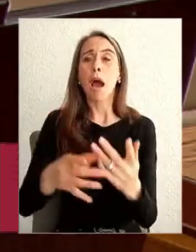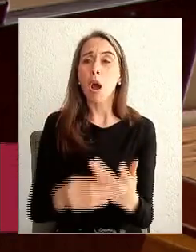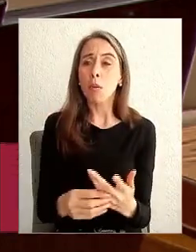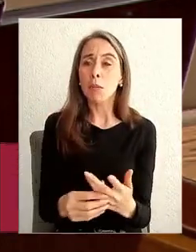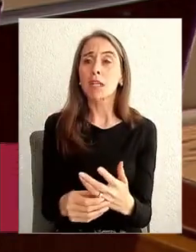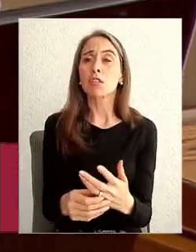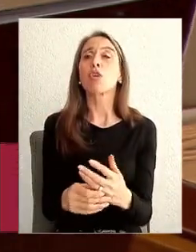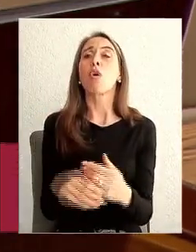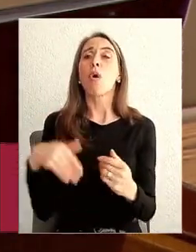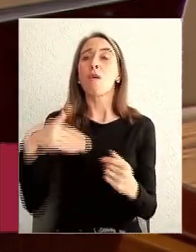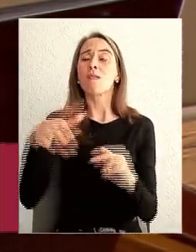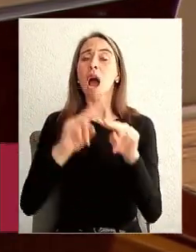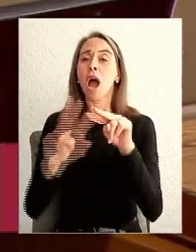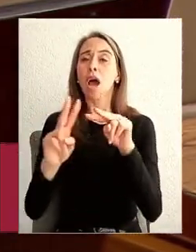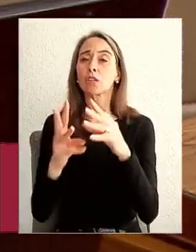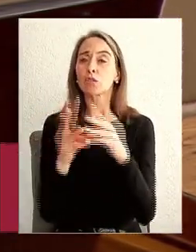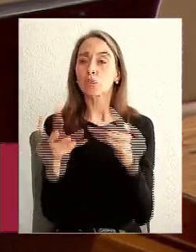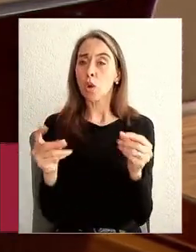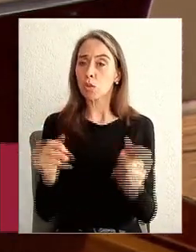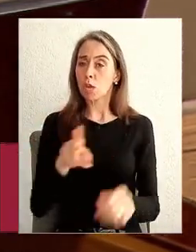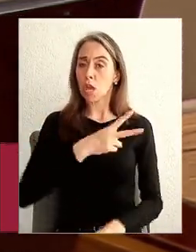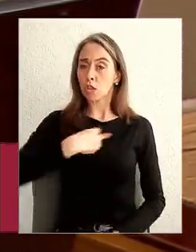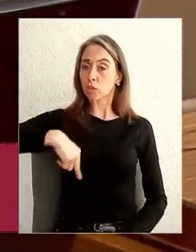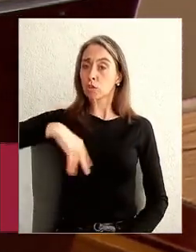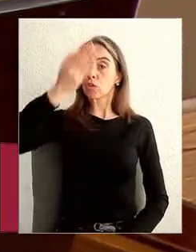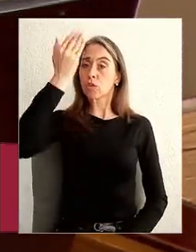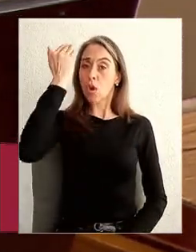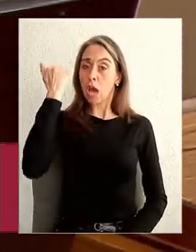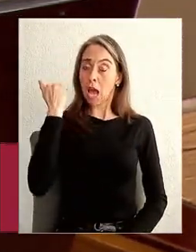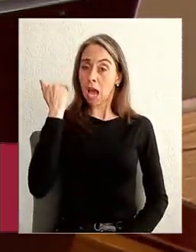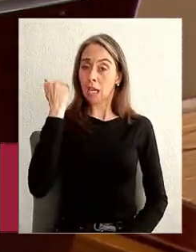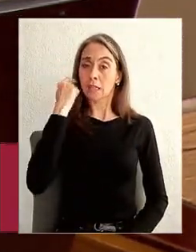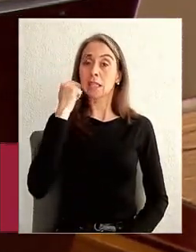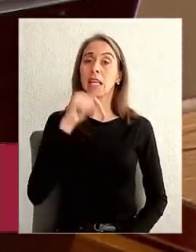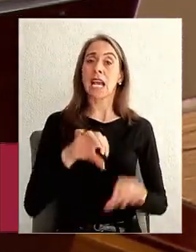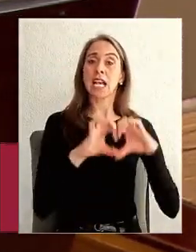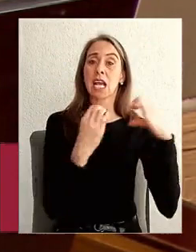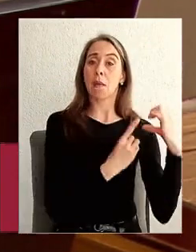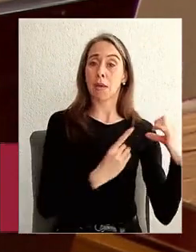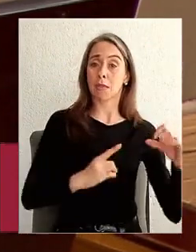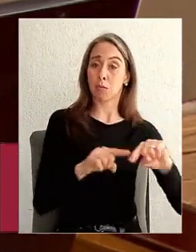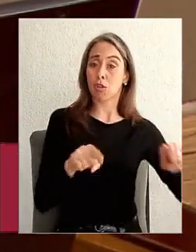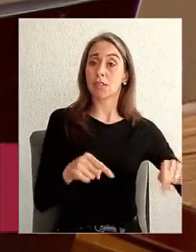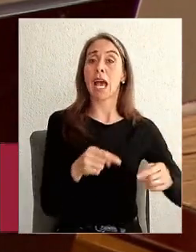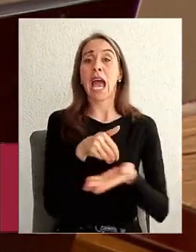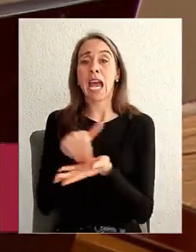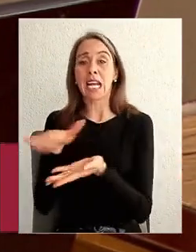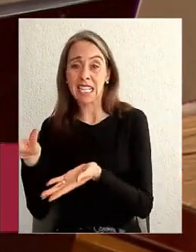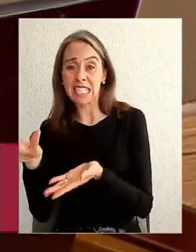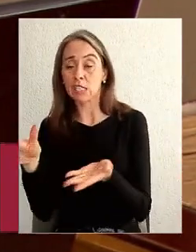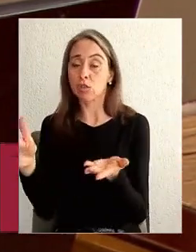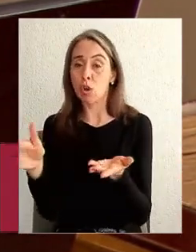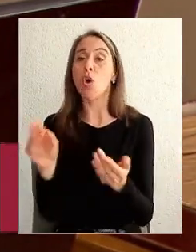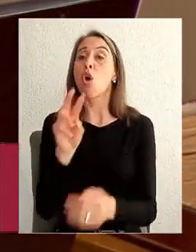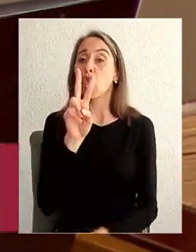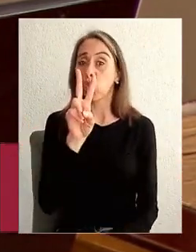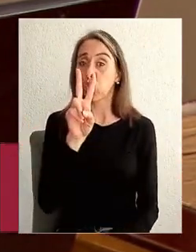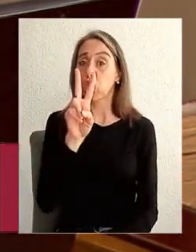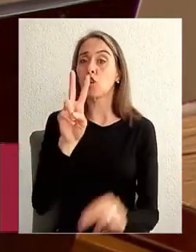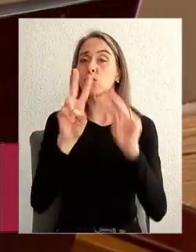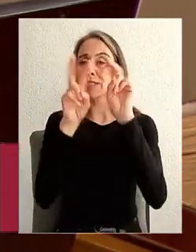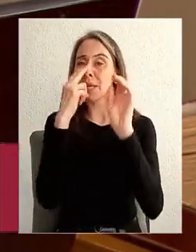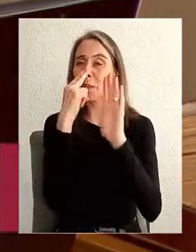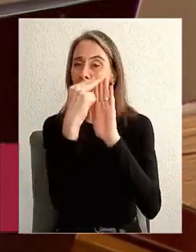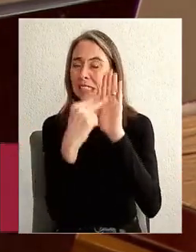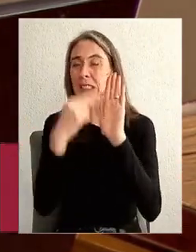que nosotros en su momento rechazamos aquí en esta sala. Hay dos temas que me preocupan y que quiero señalarlo de